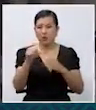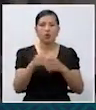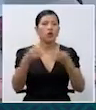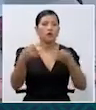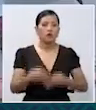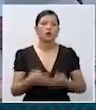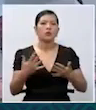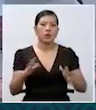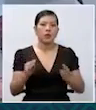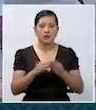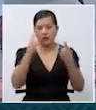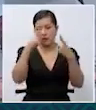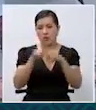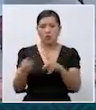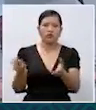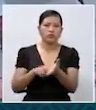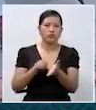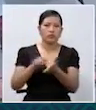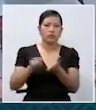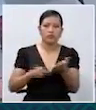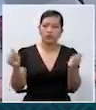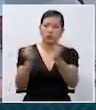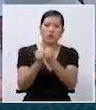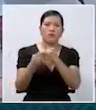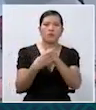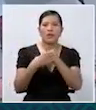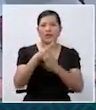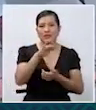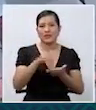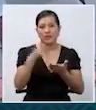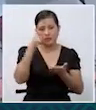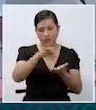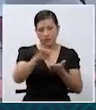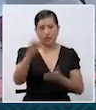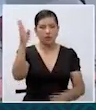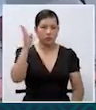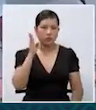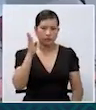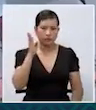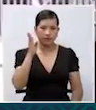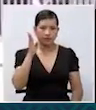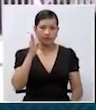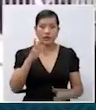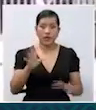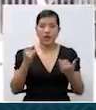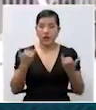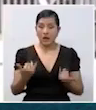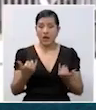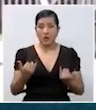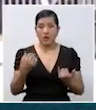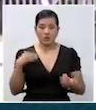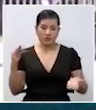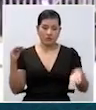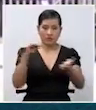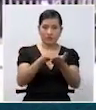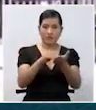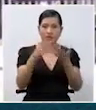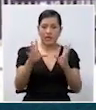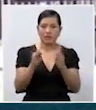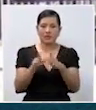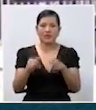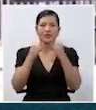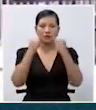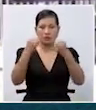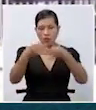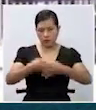y se suscribió un contrato con el Banco Central para la emisión del bono. Entiendo que la colocación hasta ahora, información